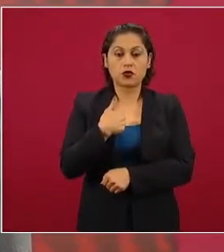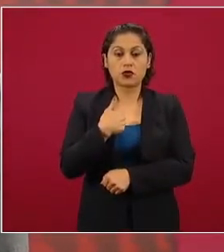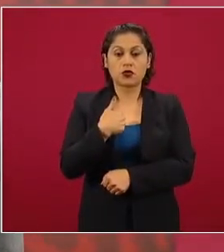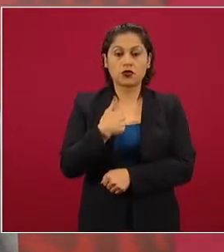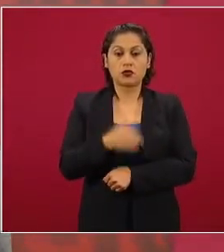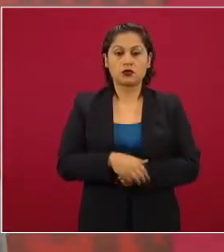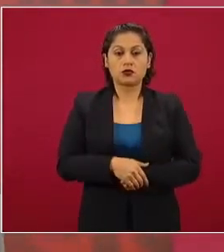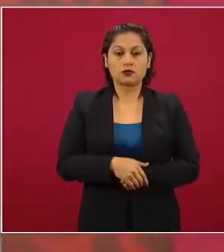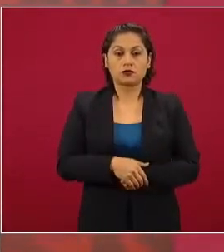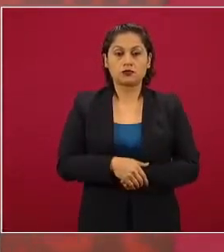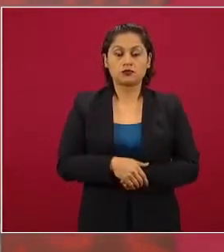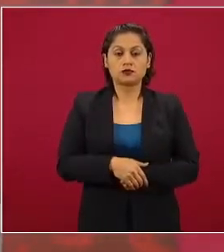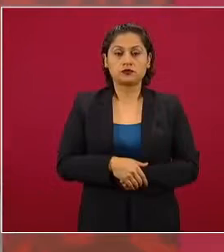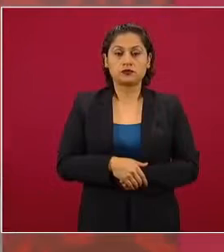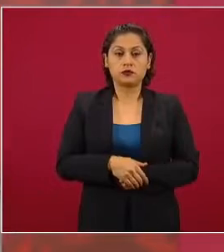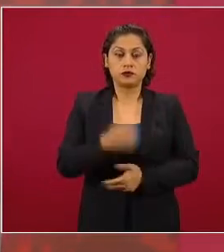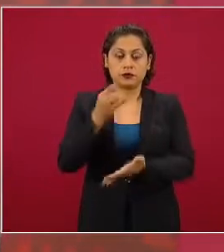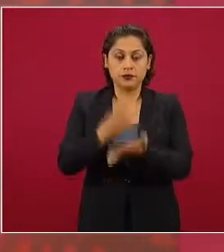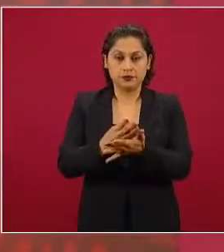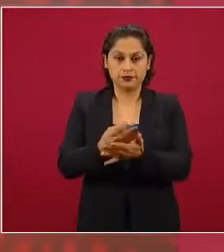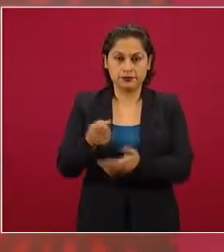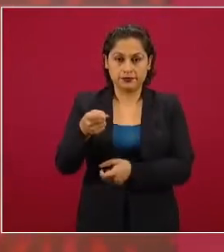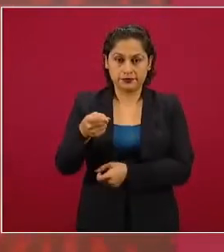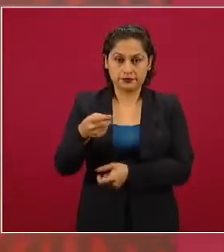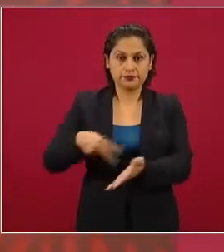por este homenaje